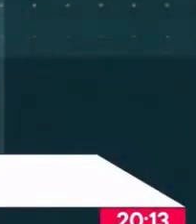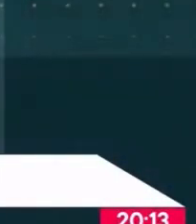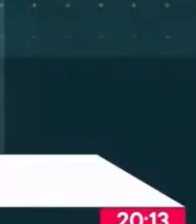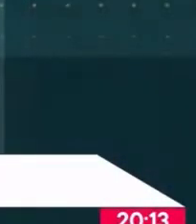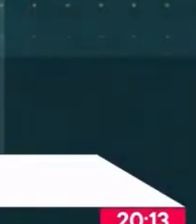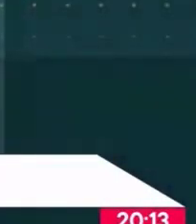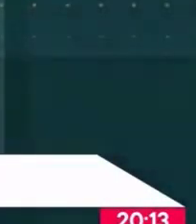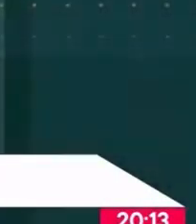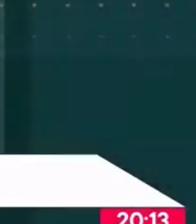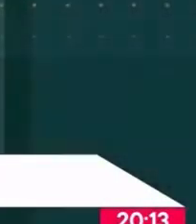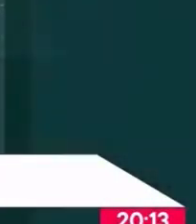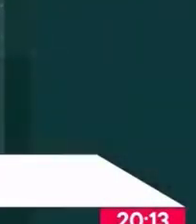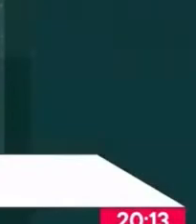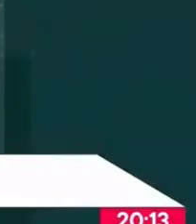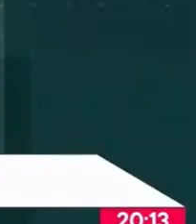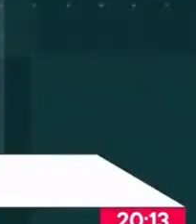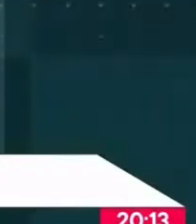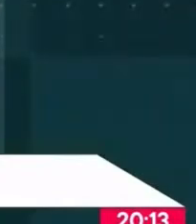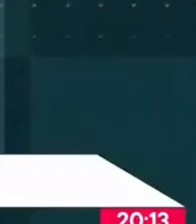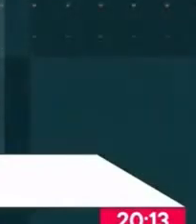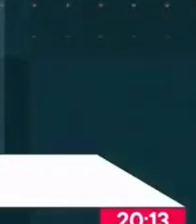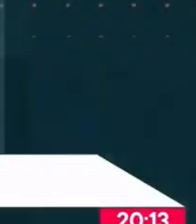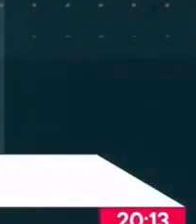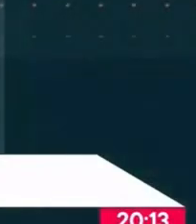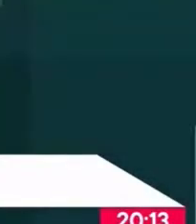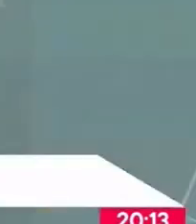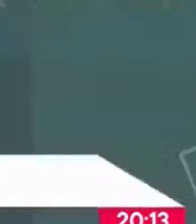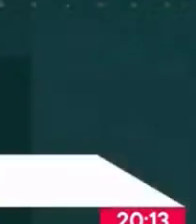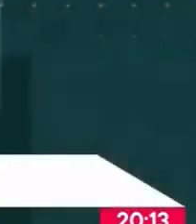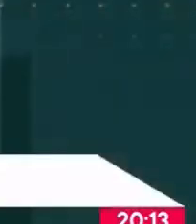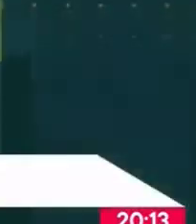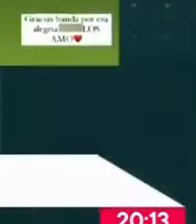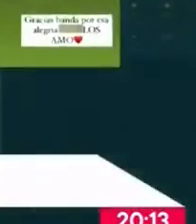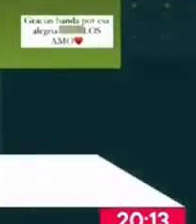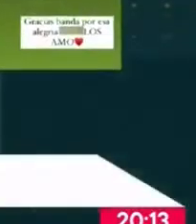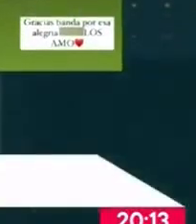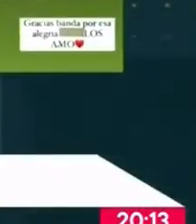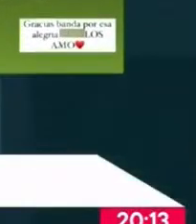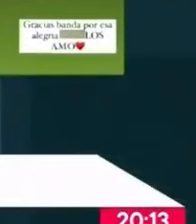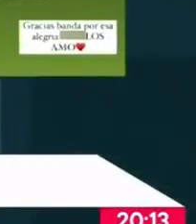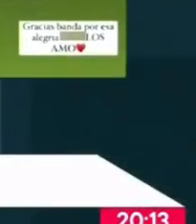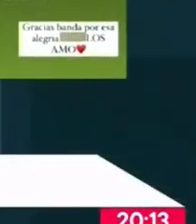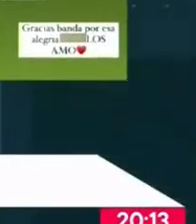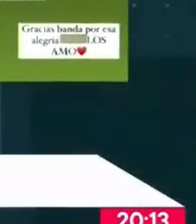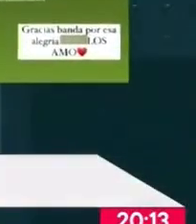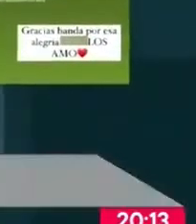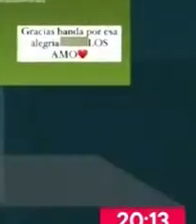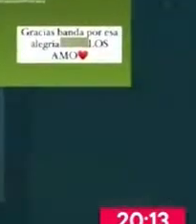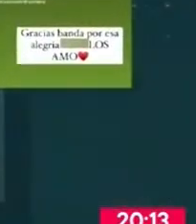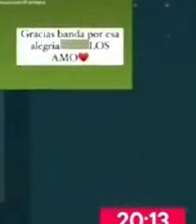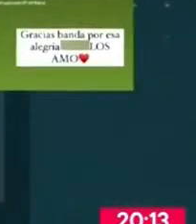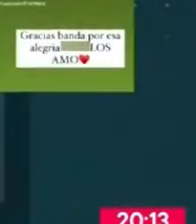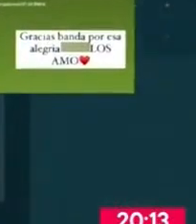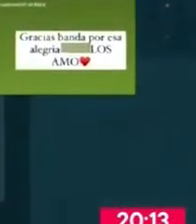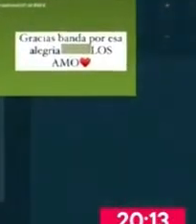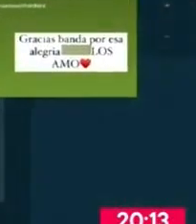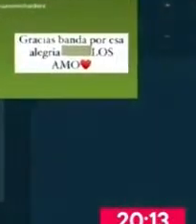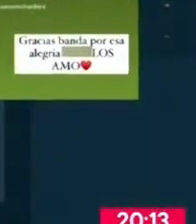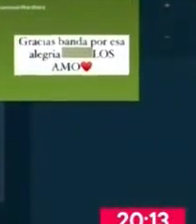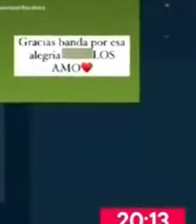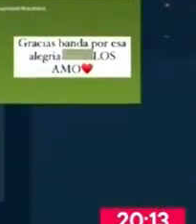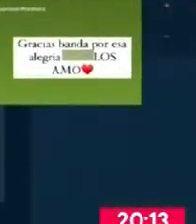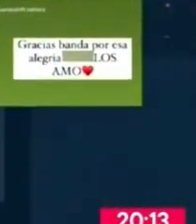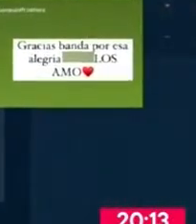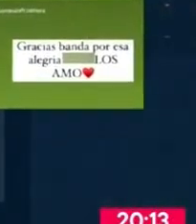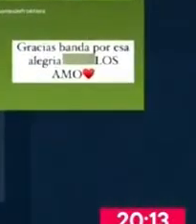Luis Advíncula, vimos a Cristian Ramos también presente en el viaje de la selección nacional. Y ahí está justamente